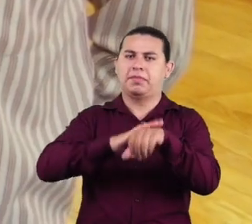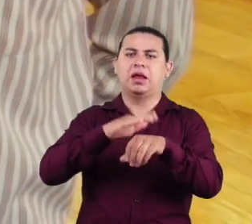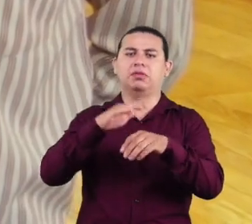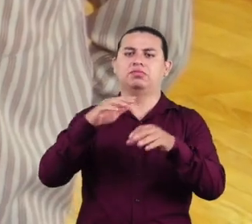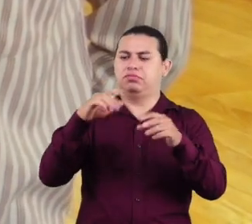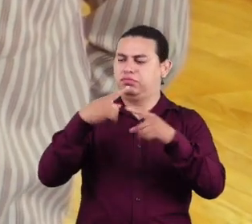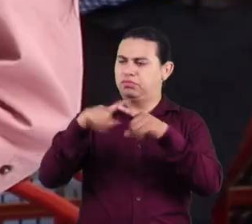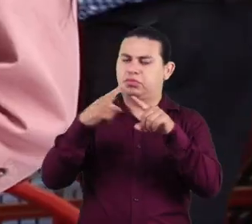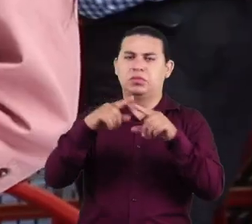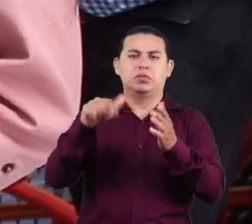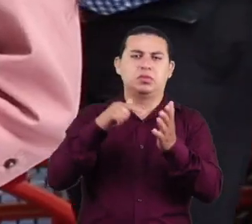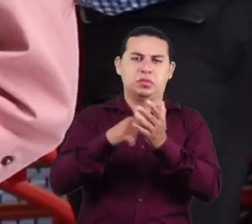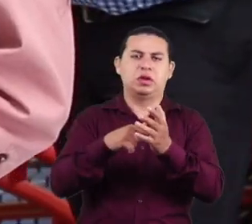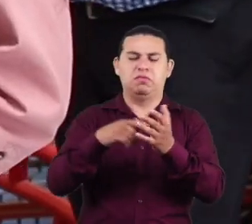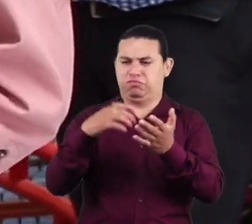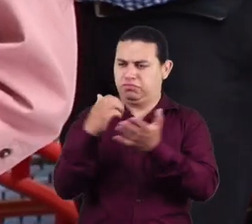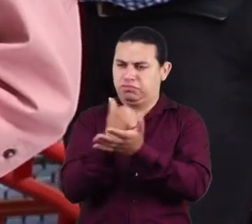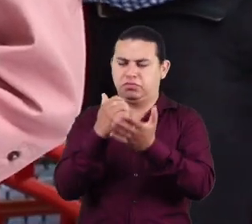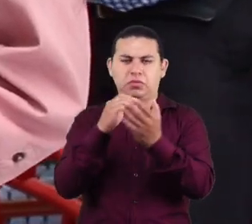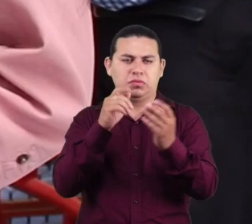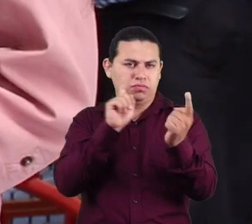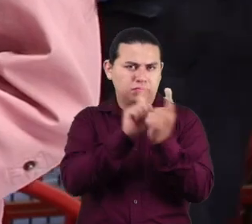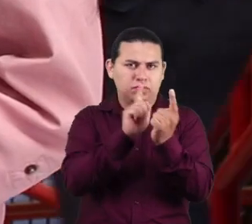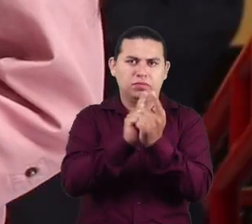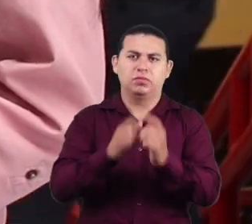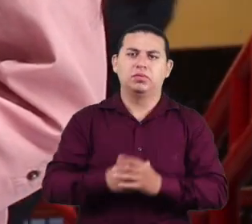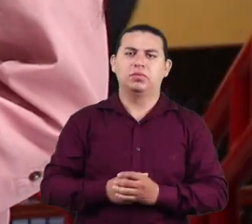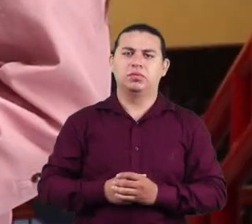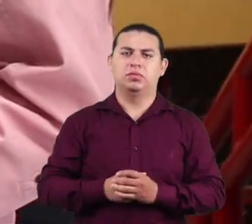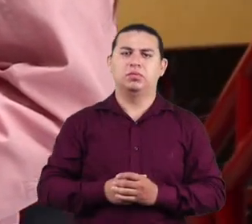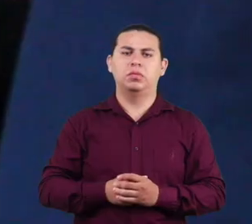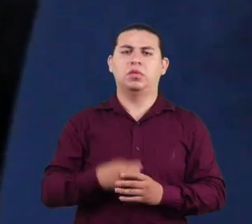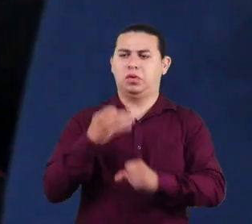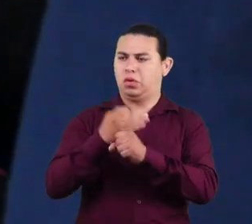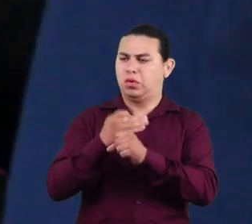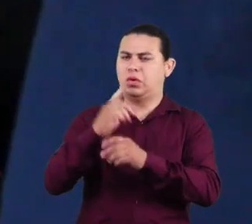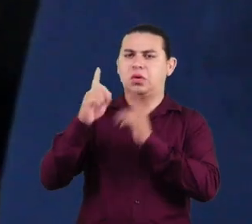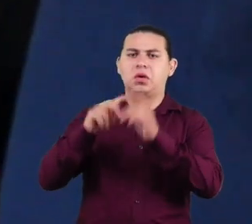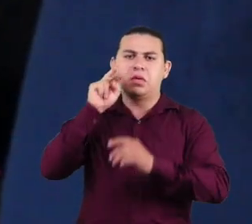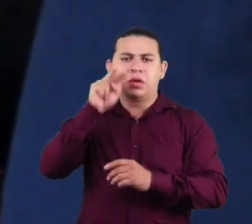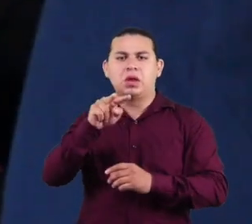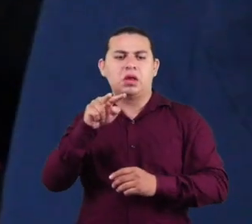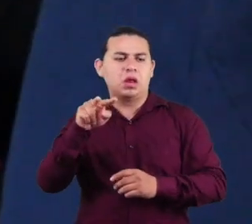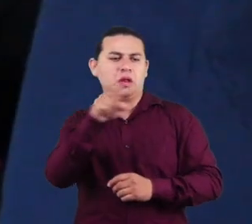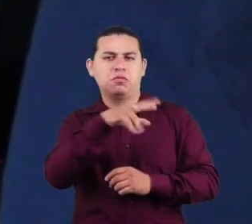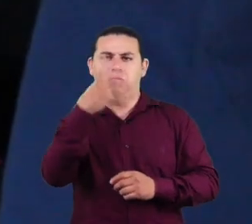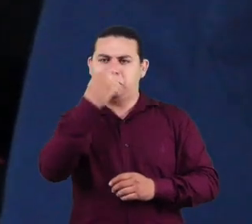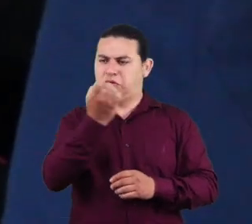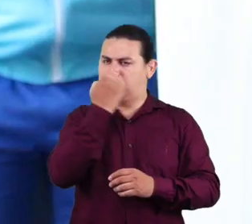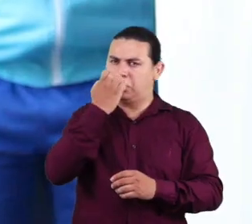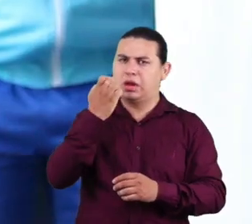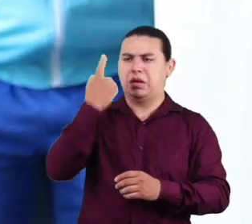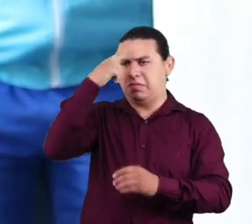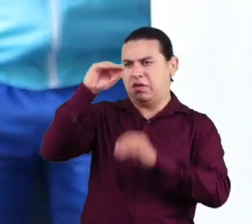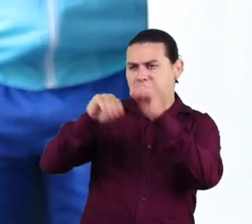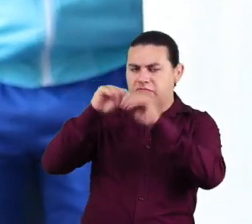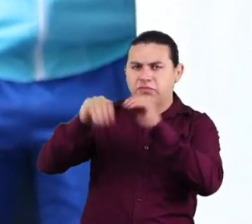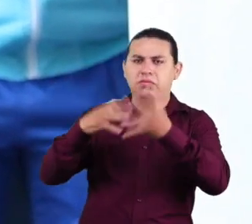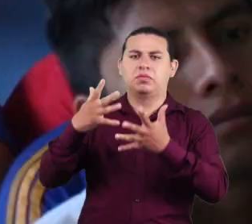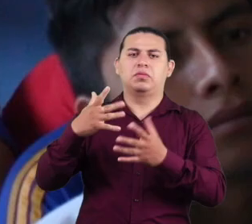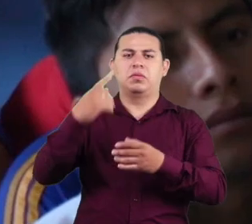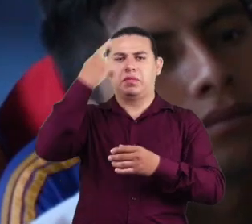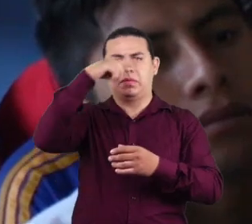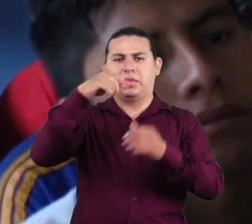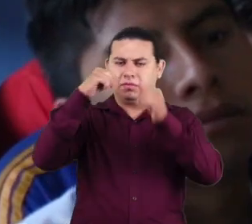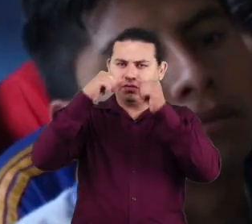en la facultad. Pues creo que es algo muy importante para que haya transparencia dentro de la escuela y para que